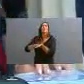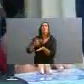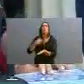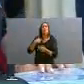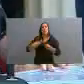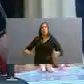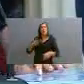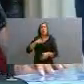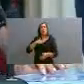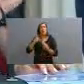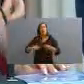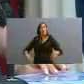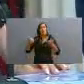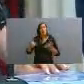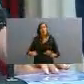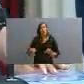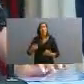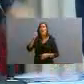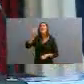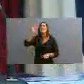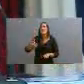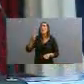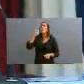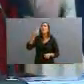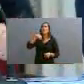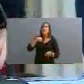y yo quiero saber, tengo el derecho a saber, como tienen el derecho a saber sobre mi declaración jurada,